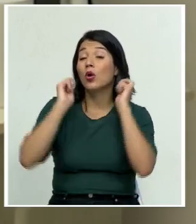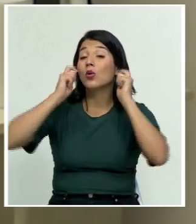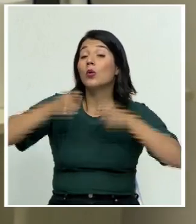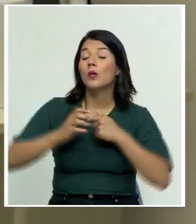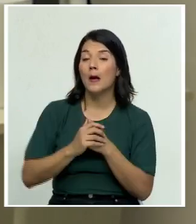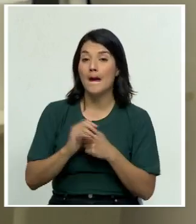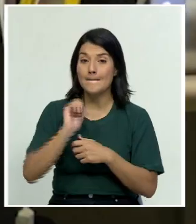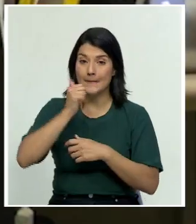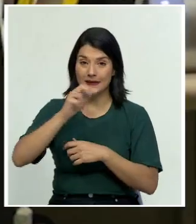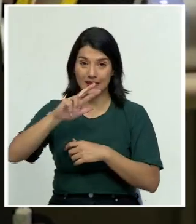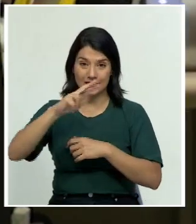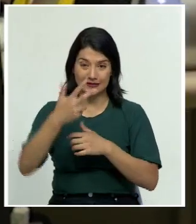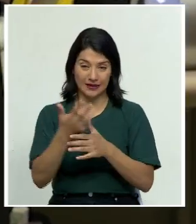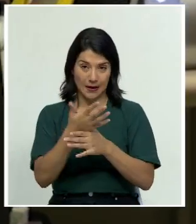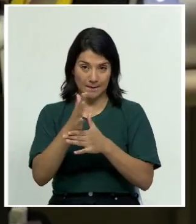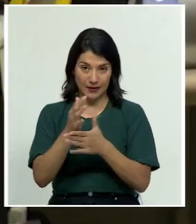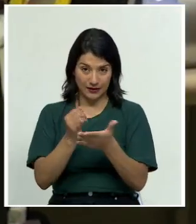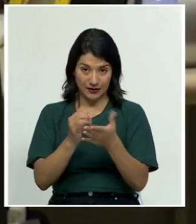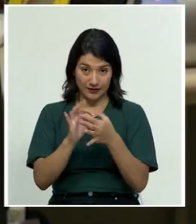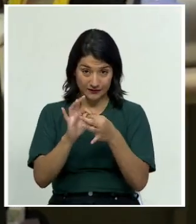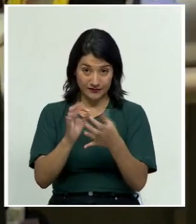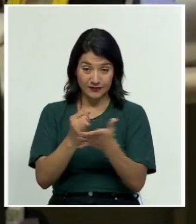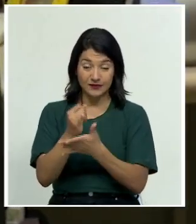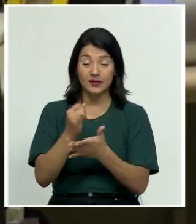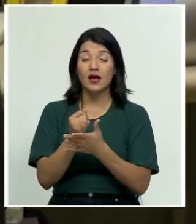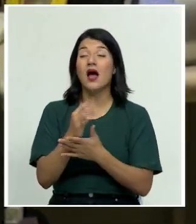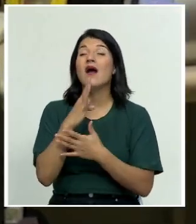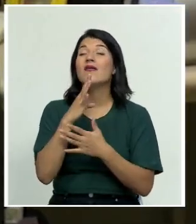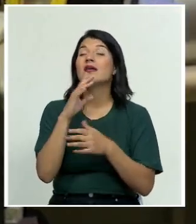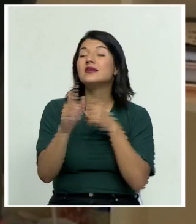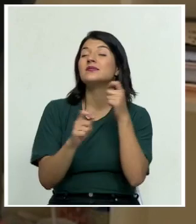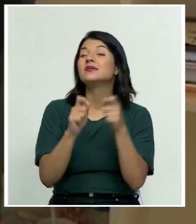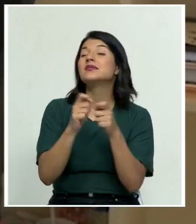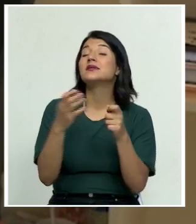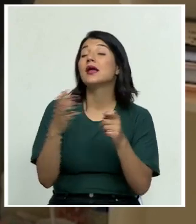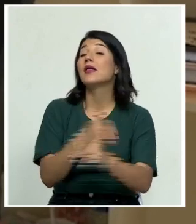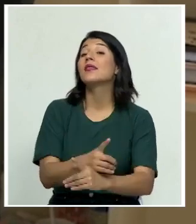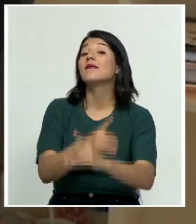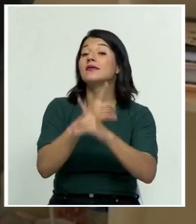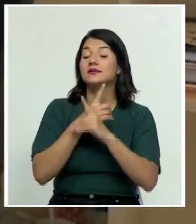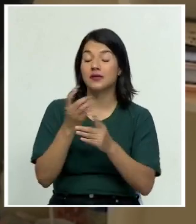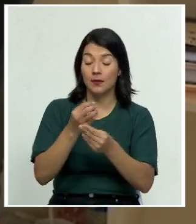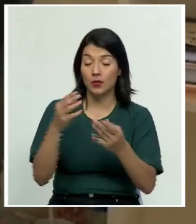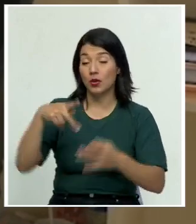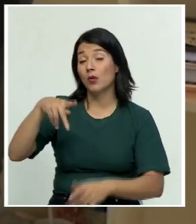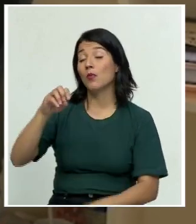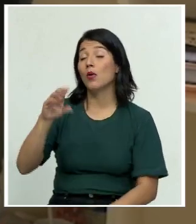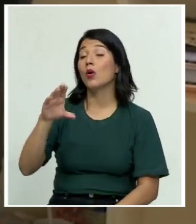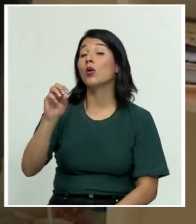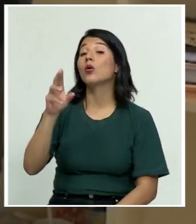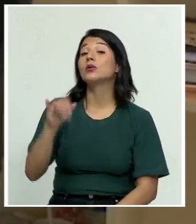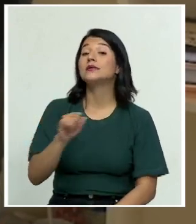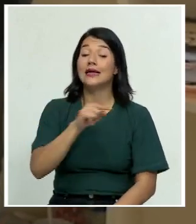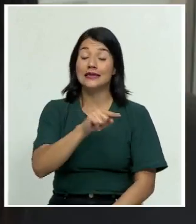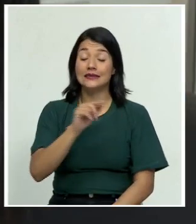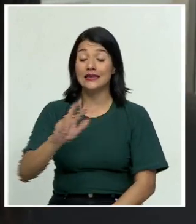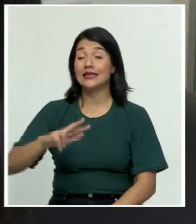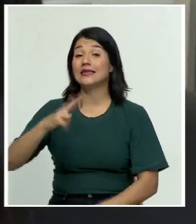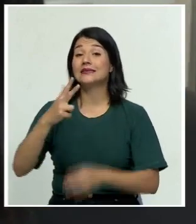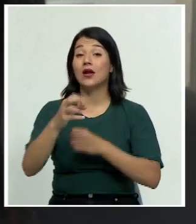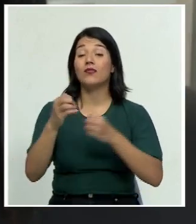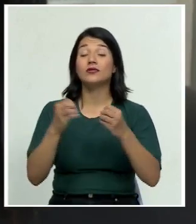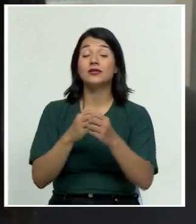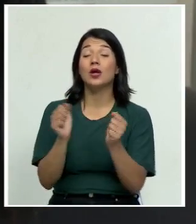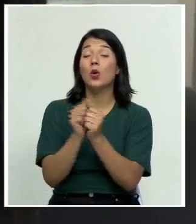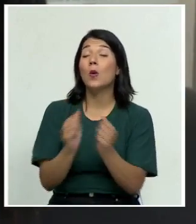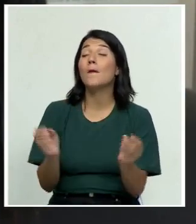tercera entrega de este trabajo, abordaremos el caso específico de la Defensa Pública Laboral de Pocosí, la cual es la tercera oficina más